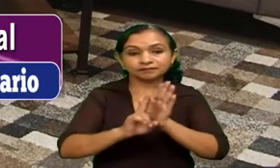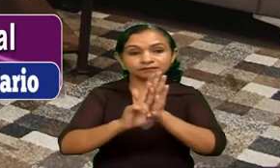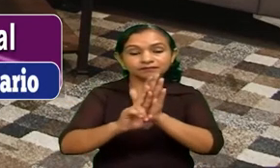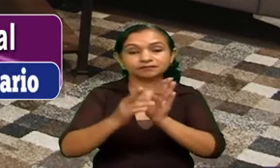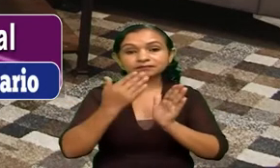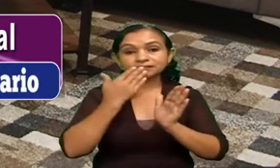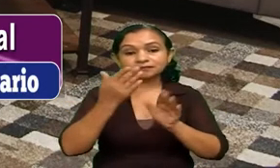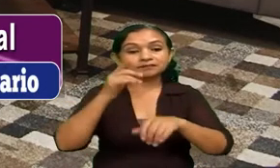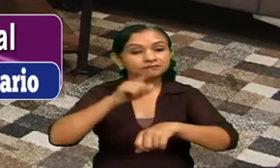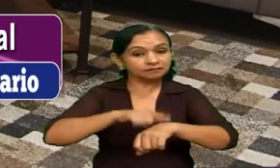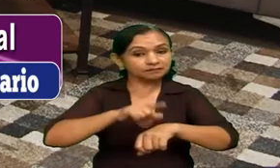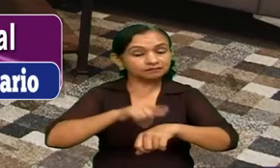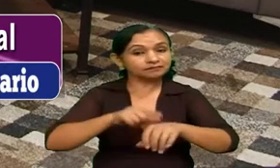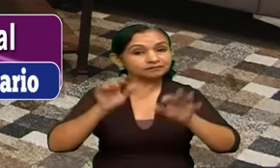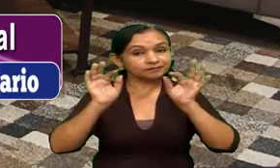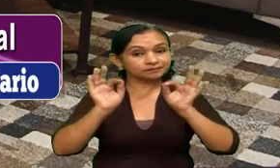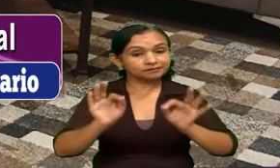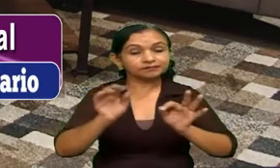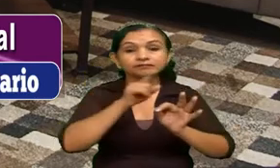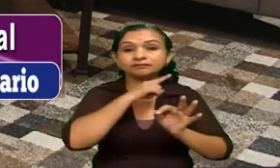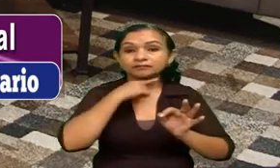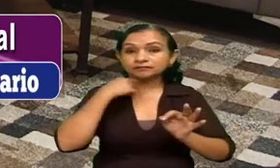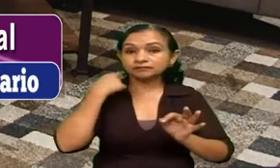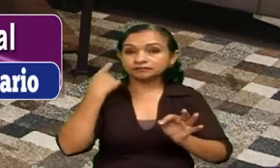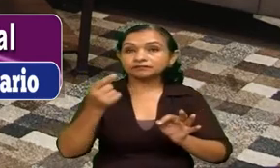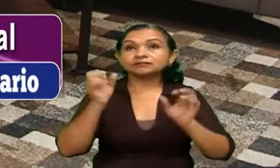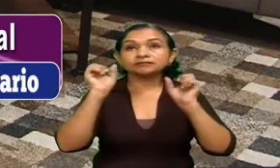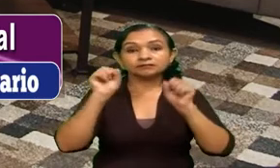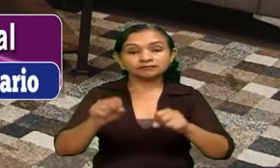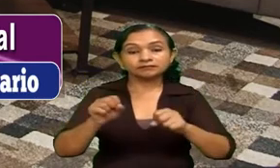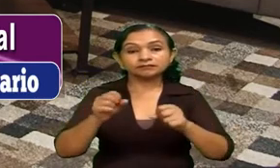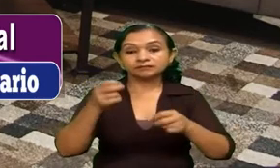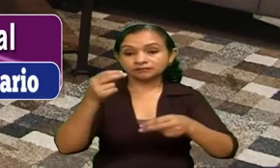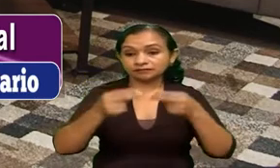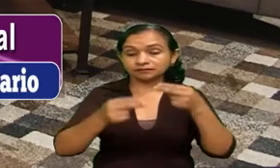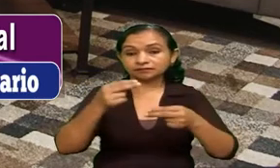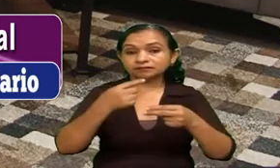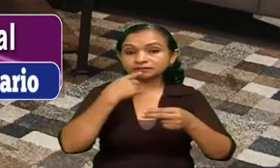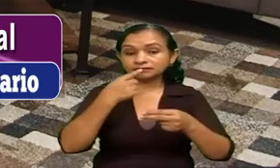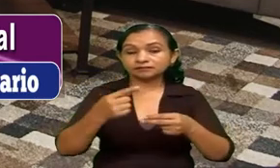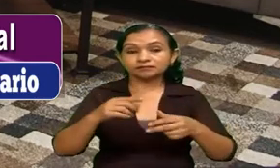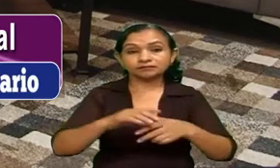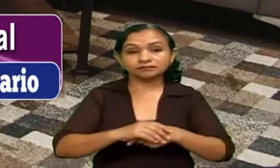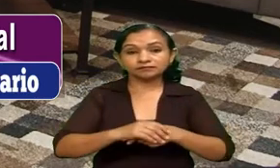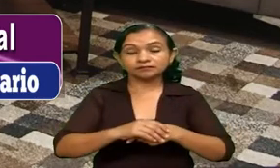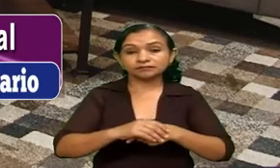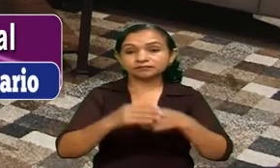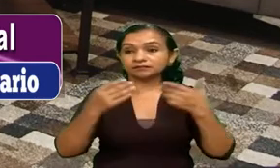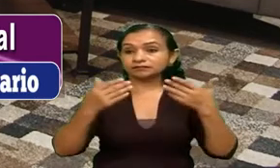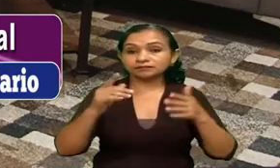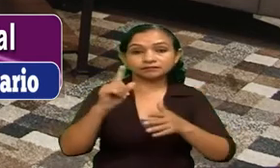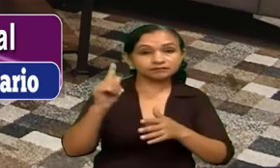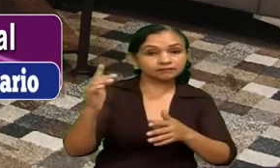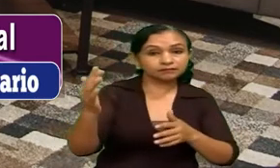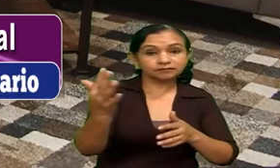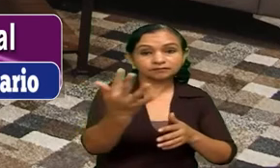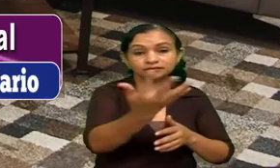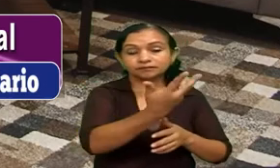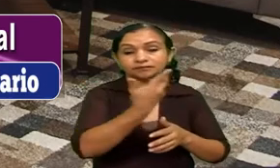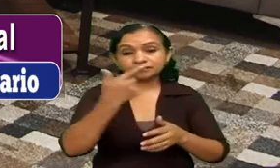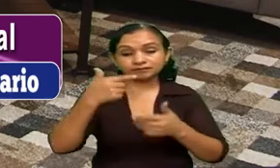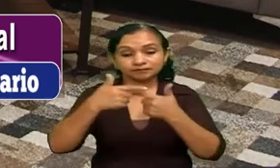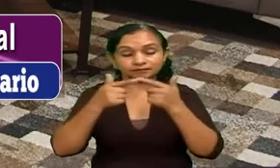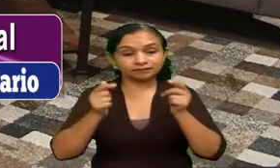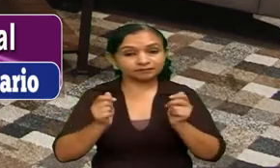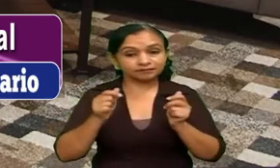el tiempo que realmente ha llevado poder alcanzar estos números. Cuando vos le mencionás a todos los que andamos metidos en este